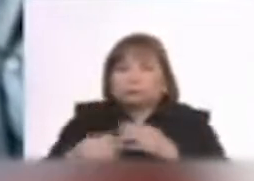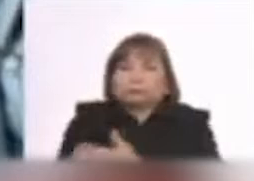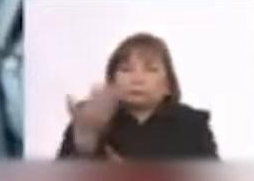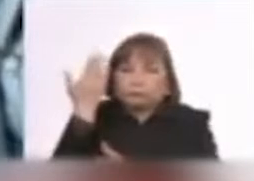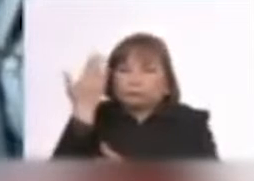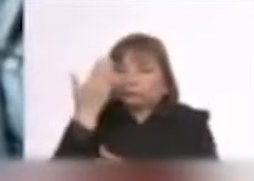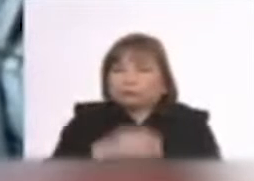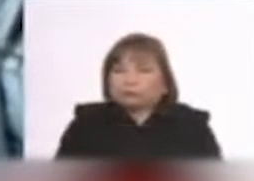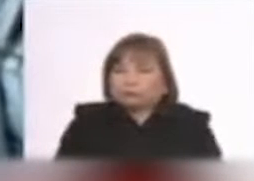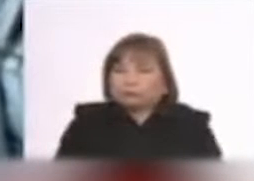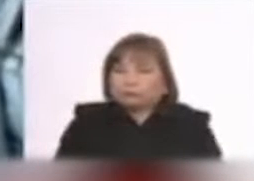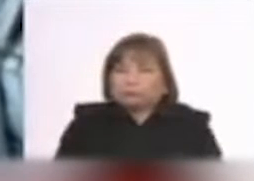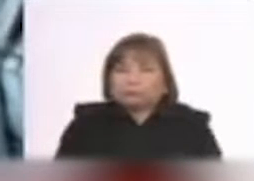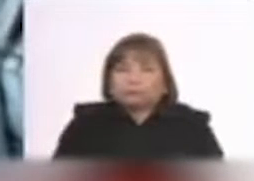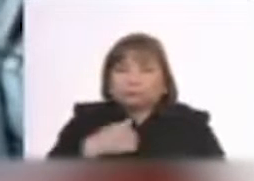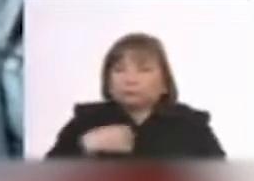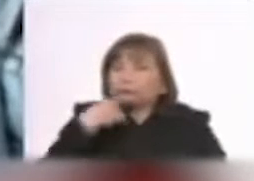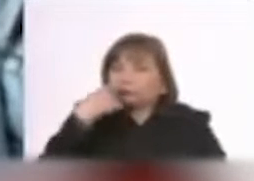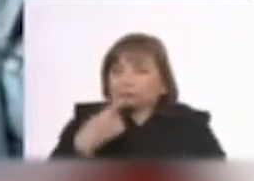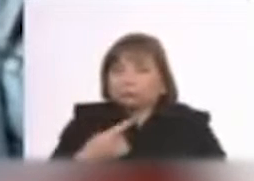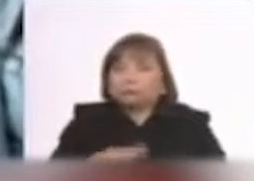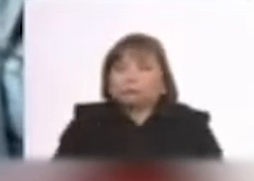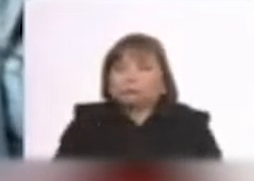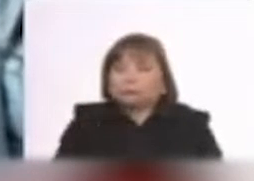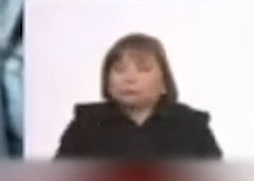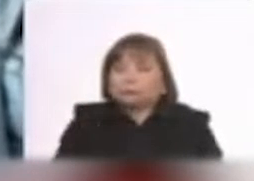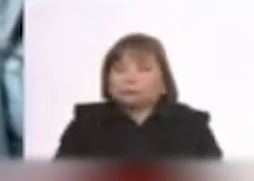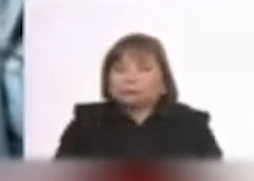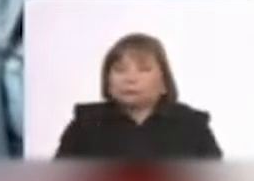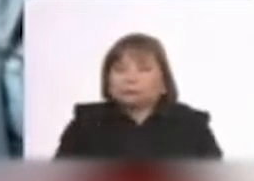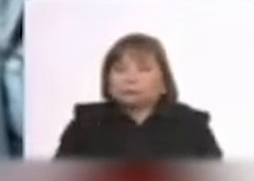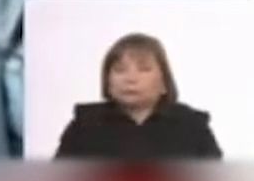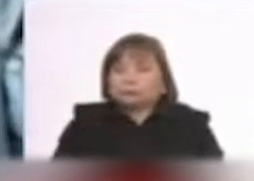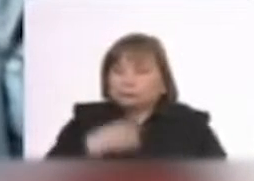mañana voy a decir